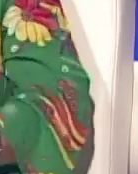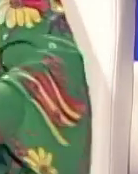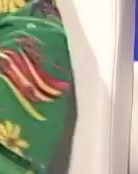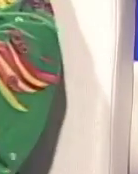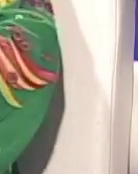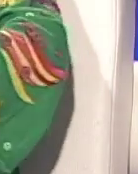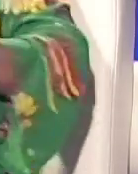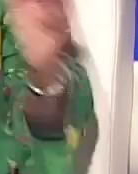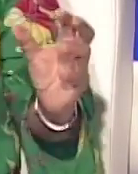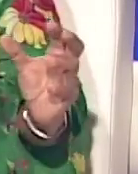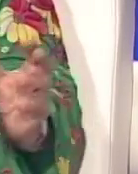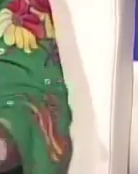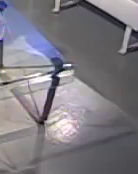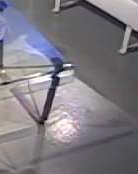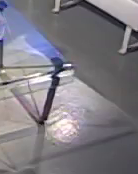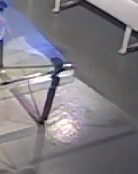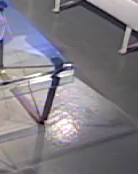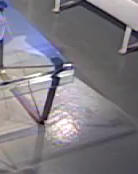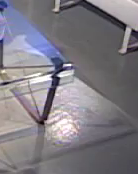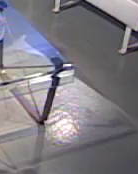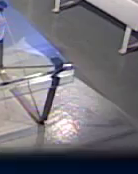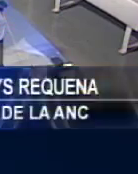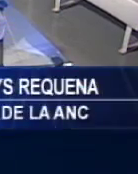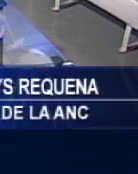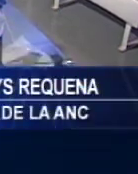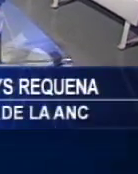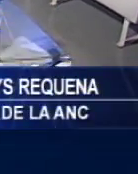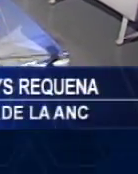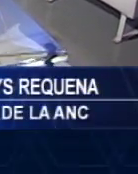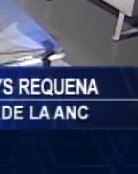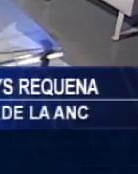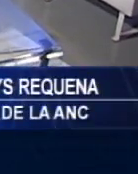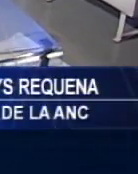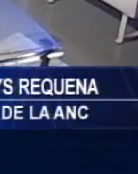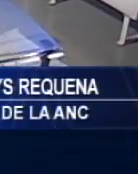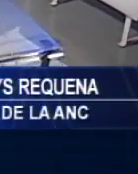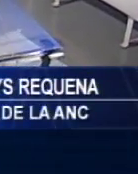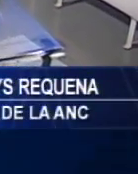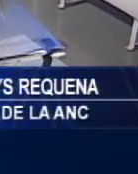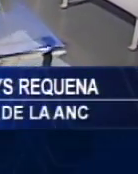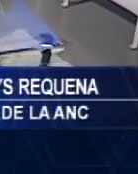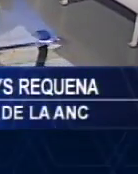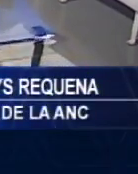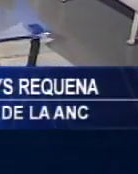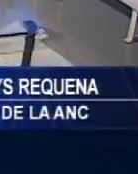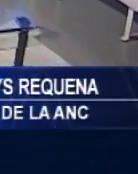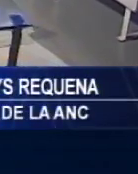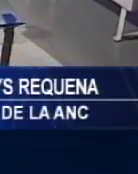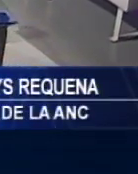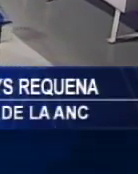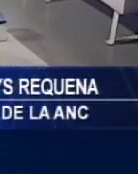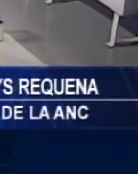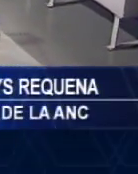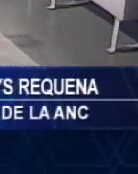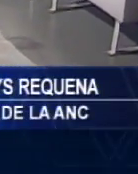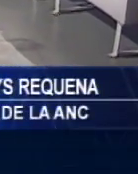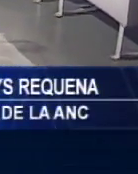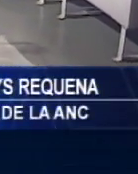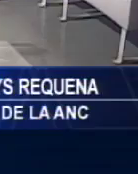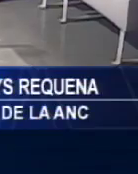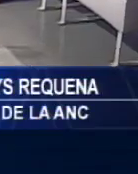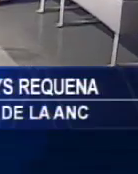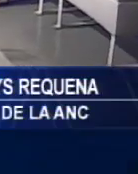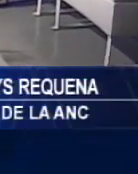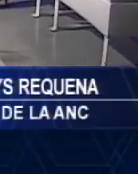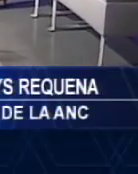proyecto, con toda la amplitud. Hemos convocado a todo el pueblo. Se han dado condiciones para la participación política